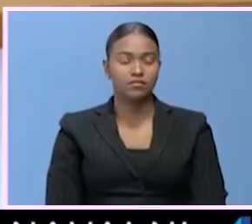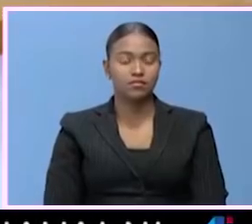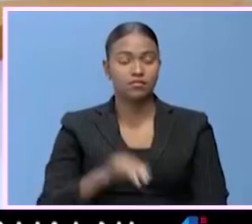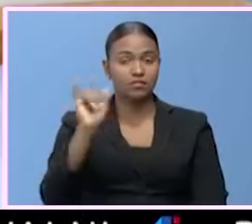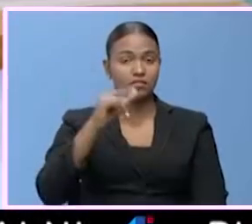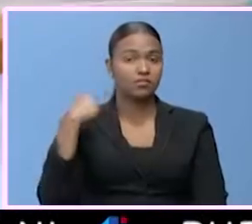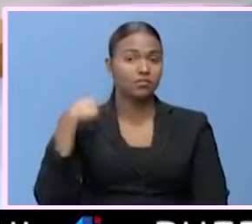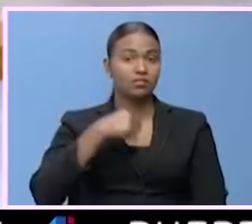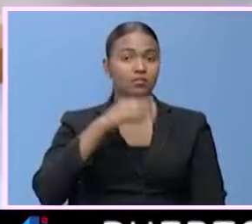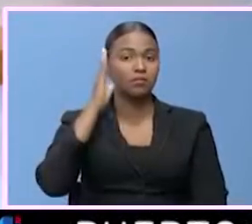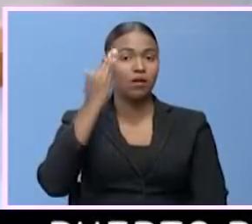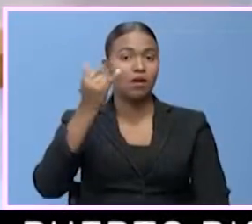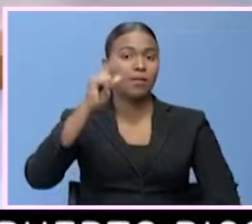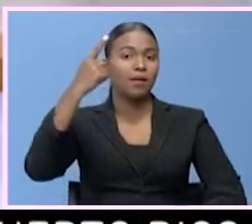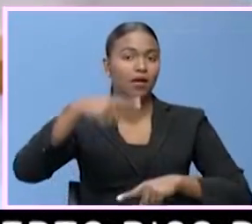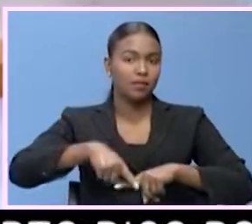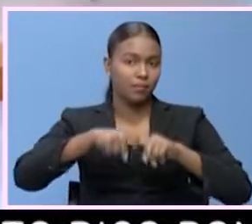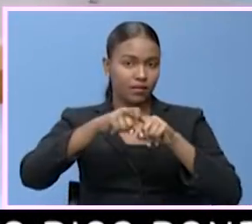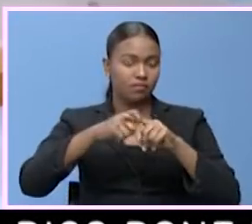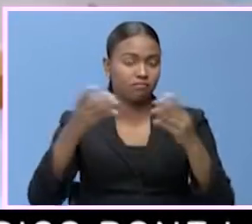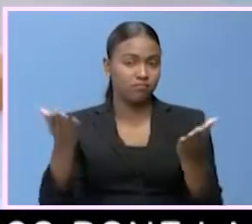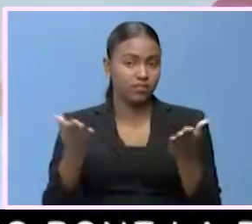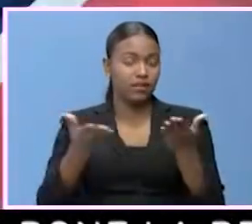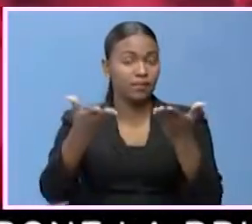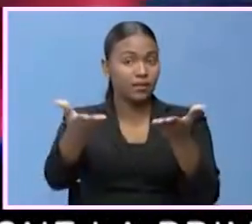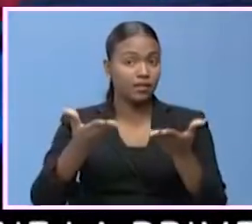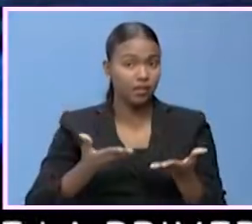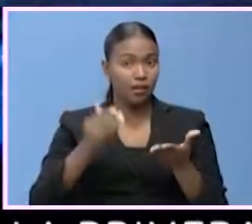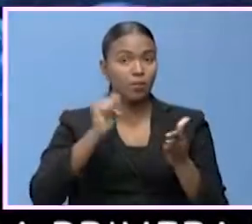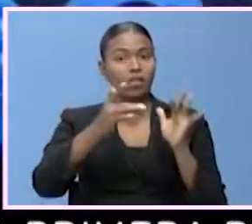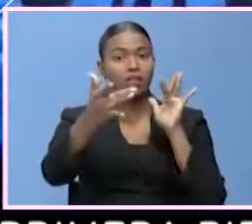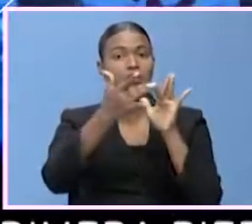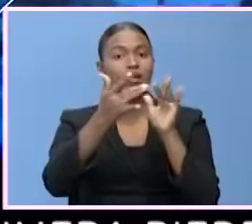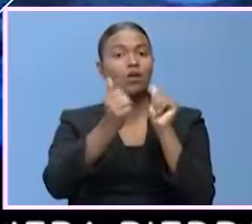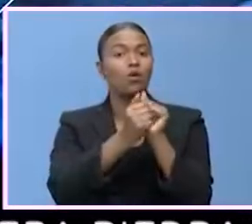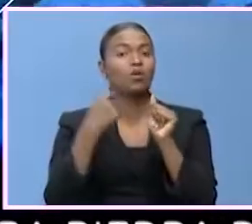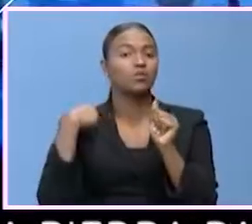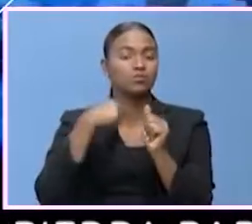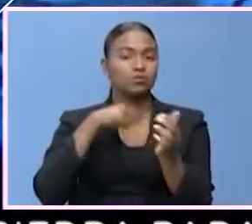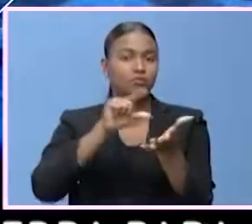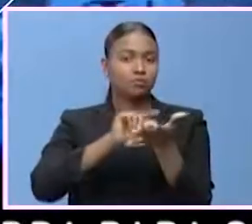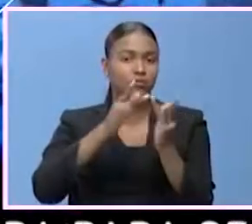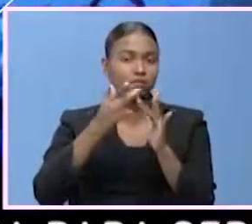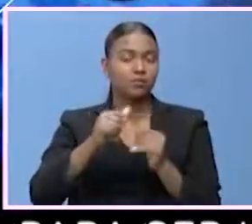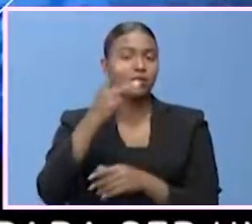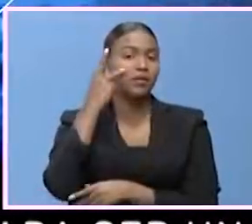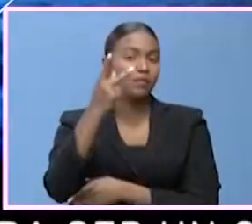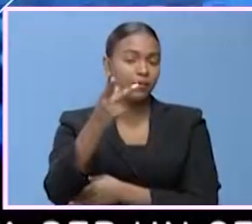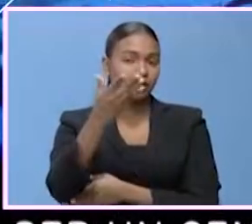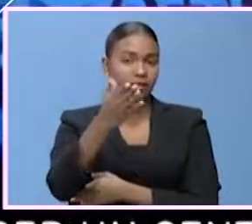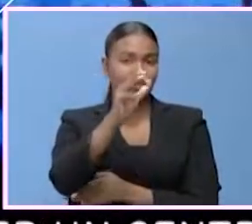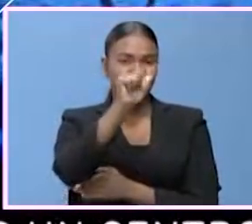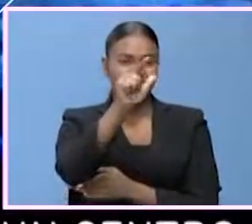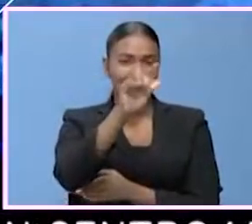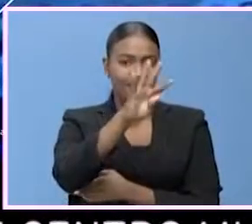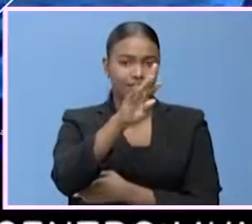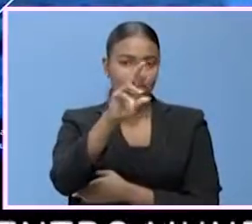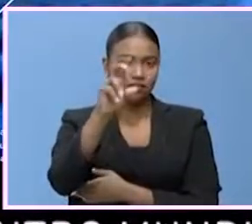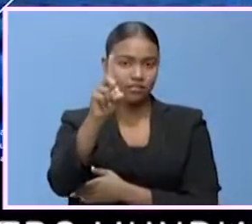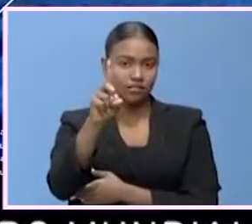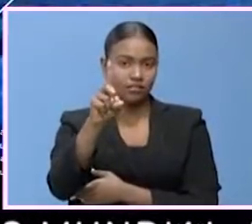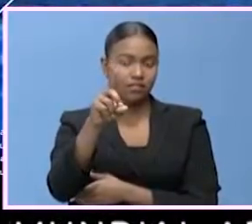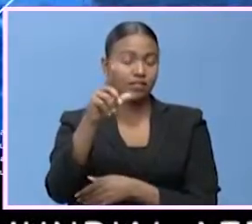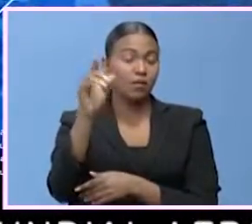Amigos, nos vamos a una primera pausa comercial. Les invitamos a seguirnos en todas nuestras plataformas sociales, Canal